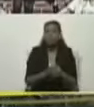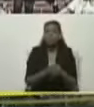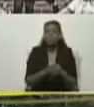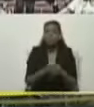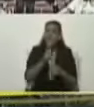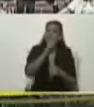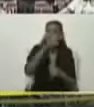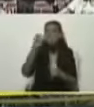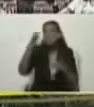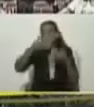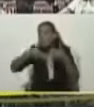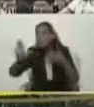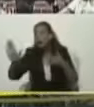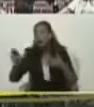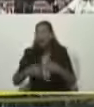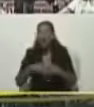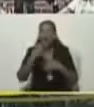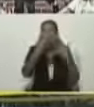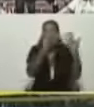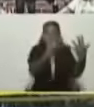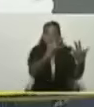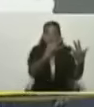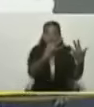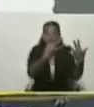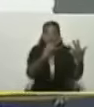hasta 100 o más,